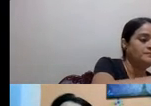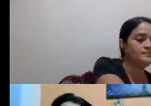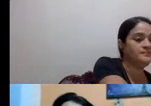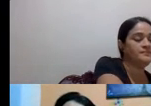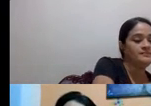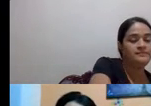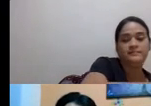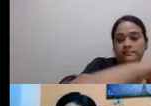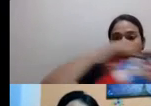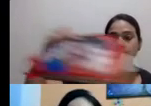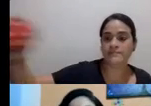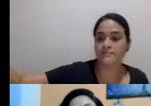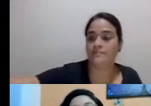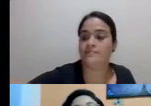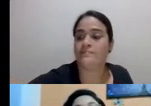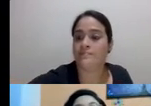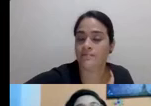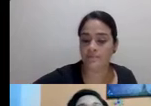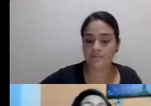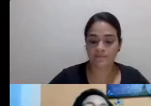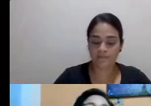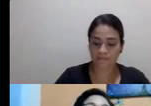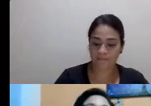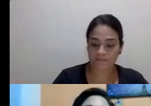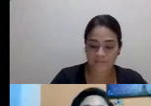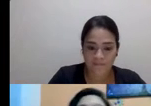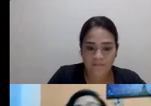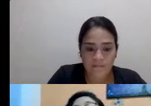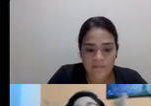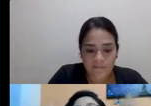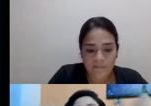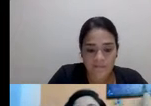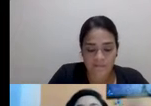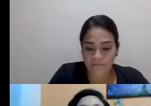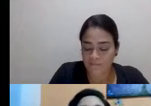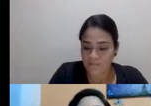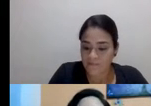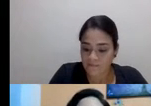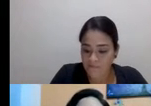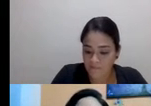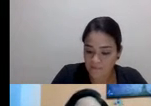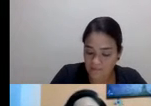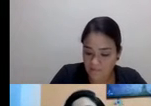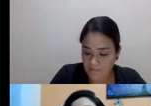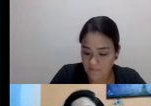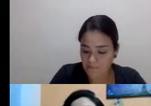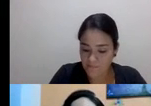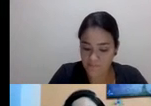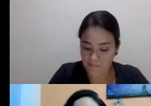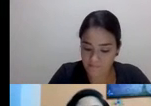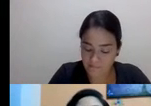Y no sería de una semana ni dos, sino ya les digo, 120 horas, y estaba más o menos pensado para que